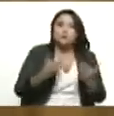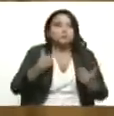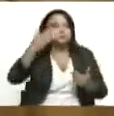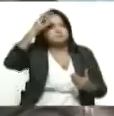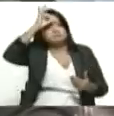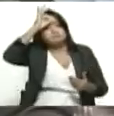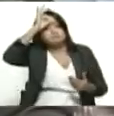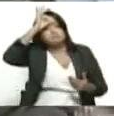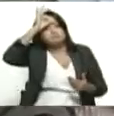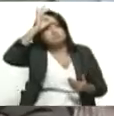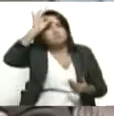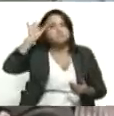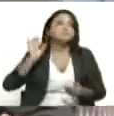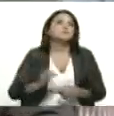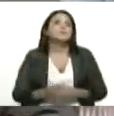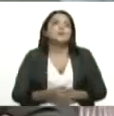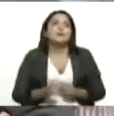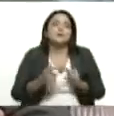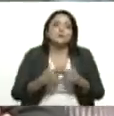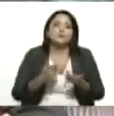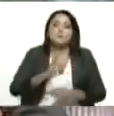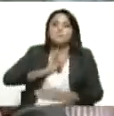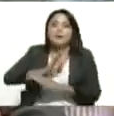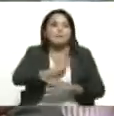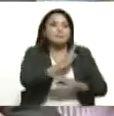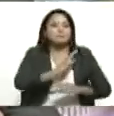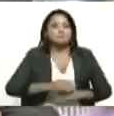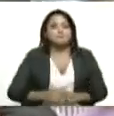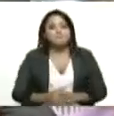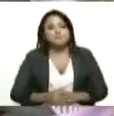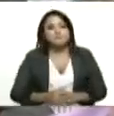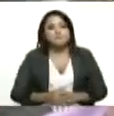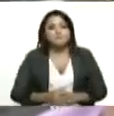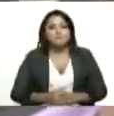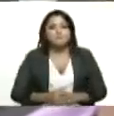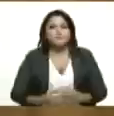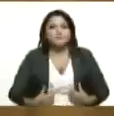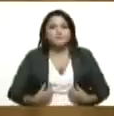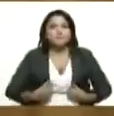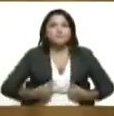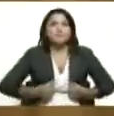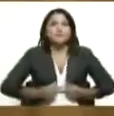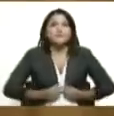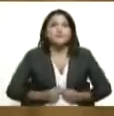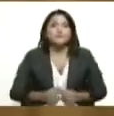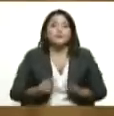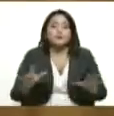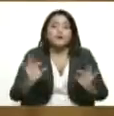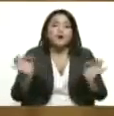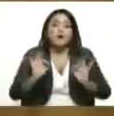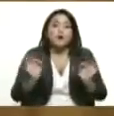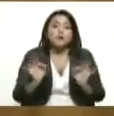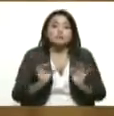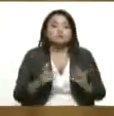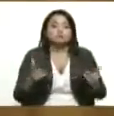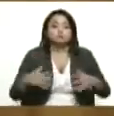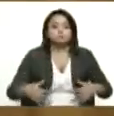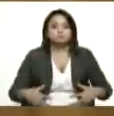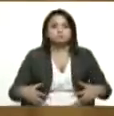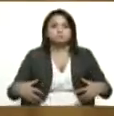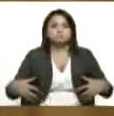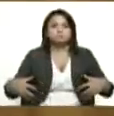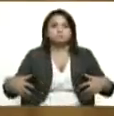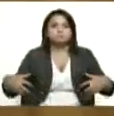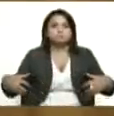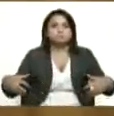Bien, claro, lo usan para eso. Bienes que constituyan un incremento patrimonial no justificado, cuando